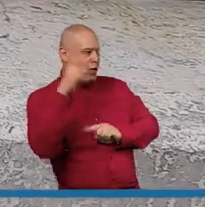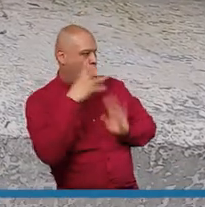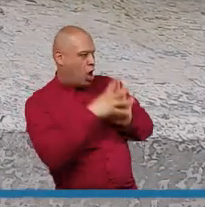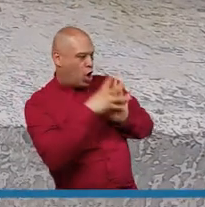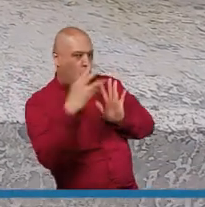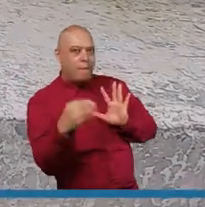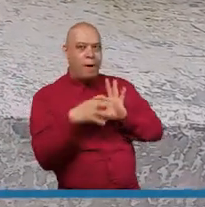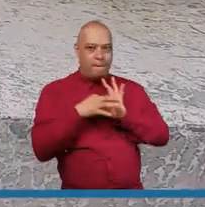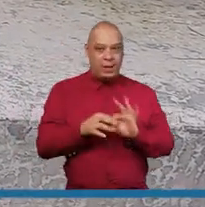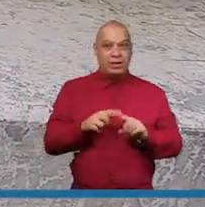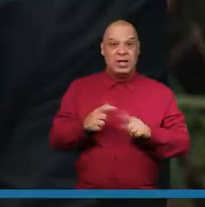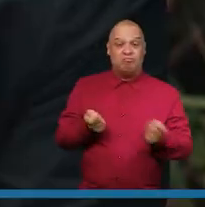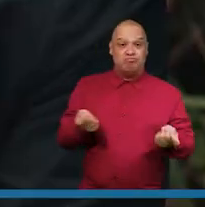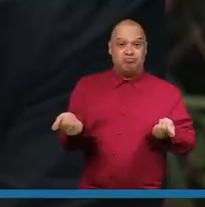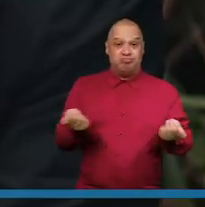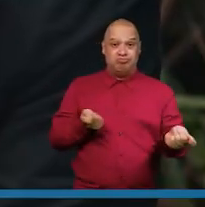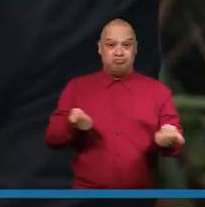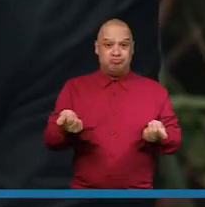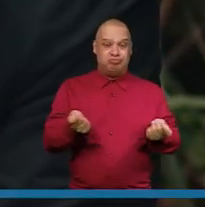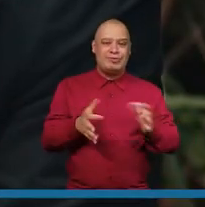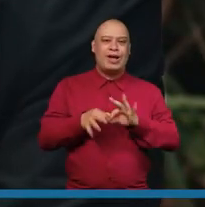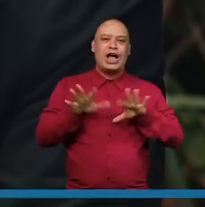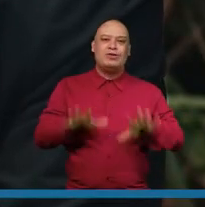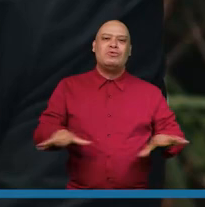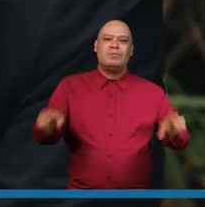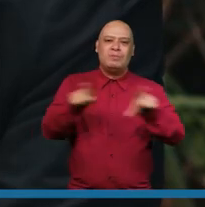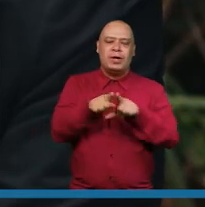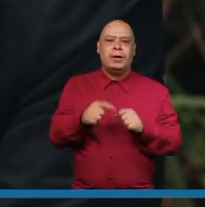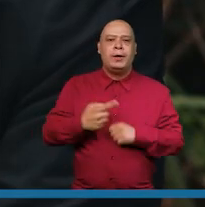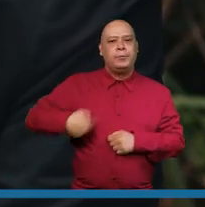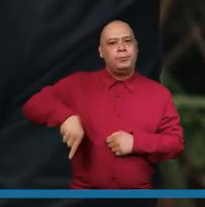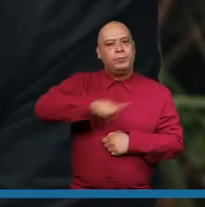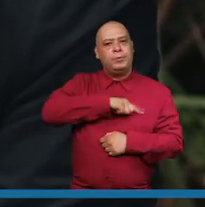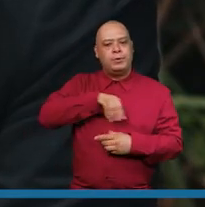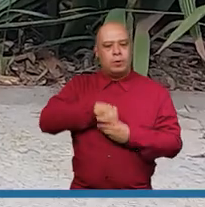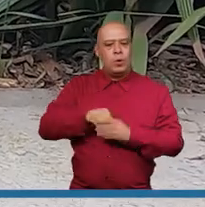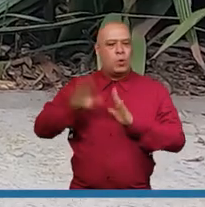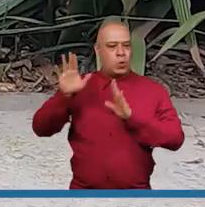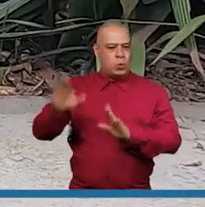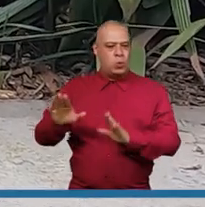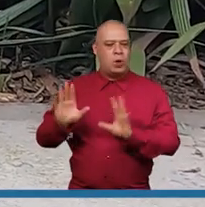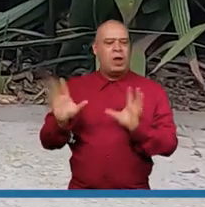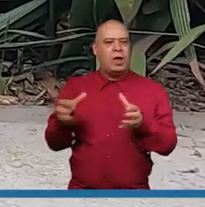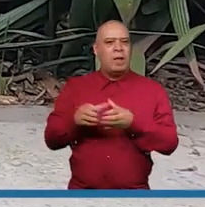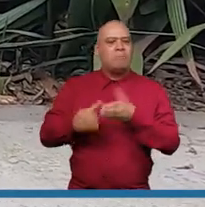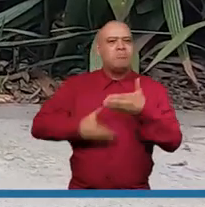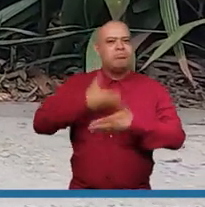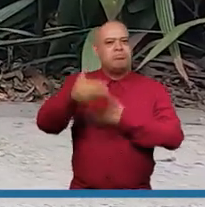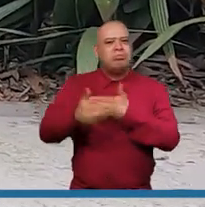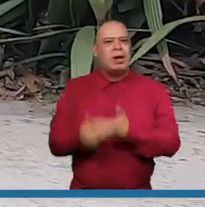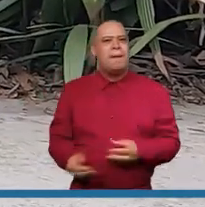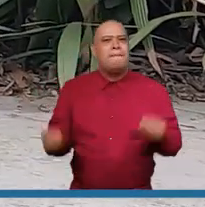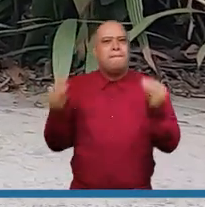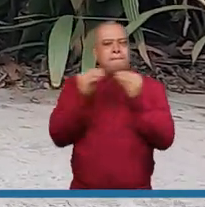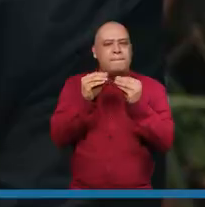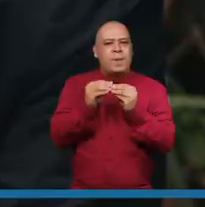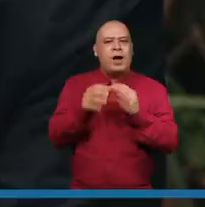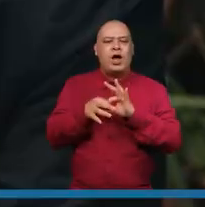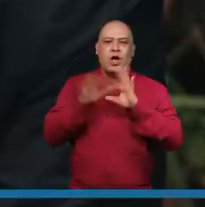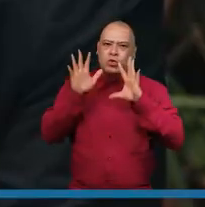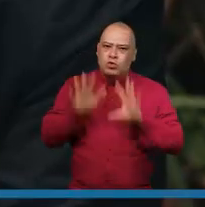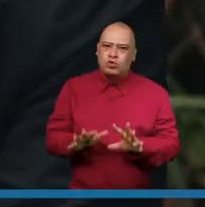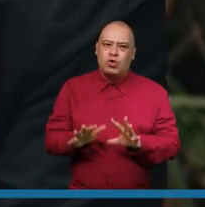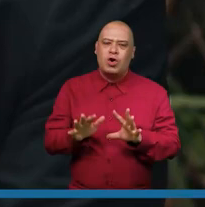Uno de ellos es la gobernabilidad. En ese escenario nos acercamos con ONU Habitat y empezamos a plantear unos escenarios